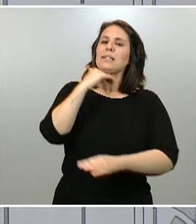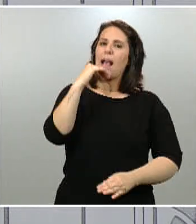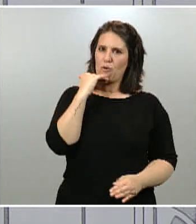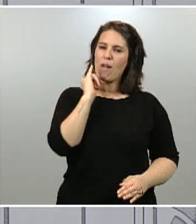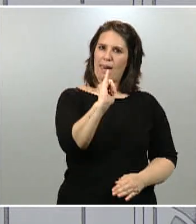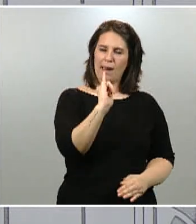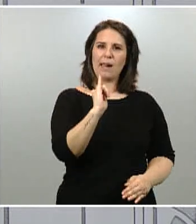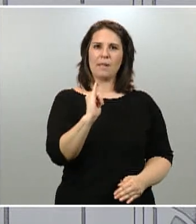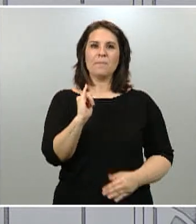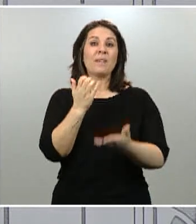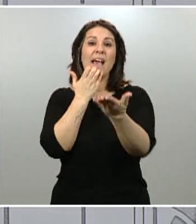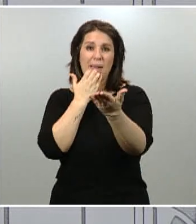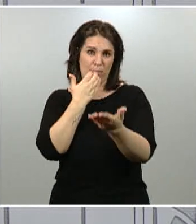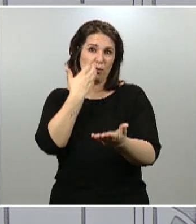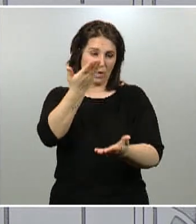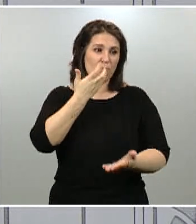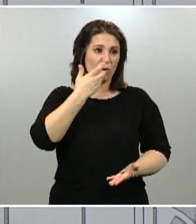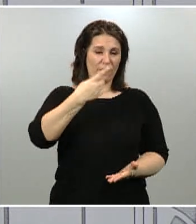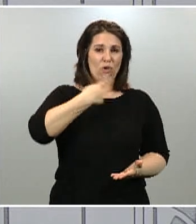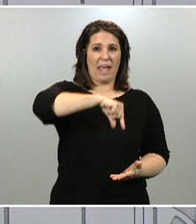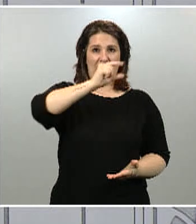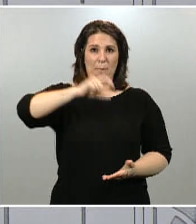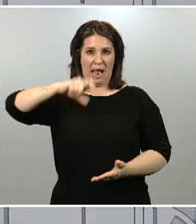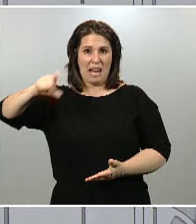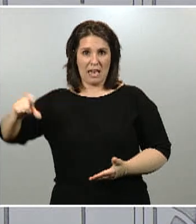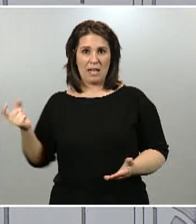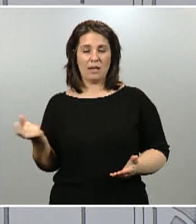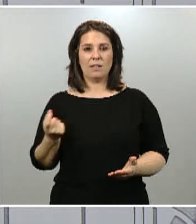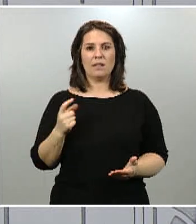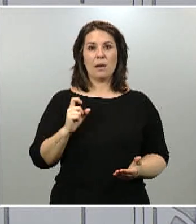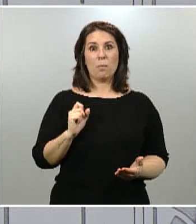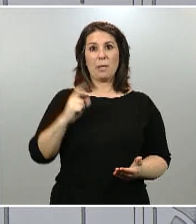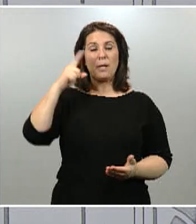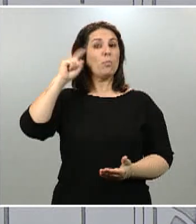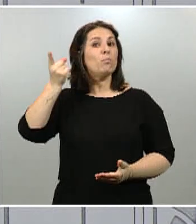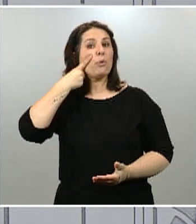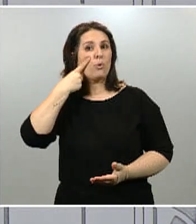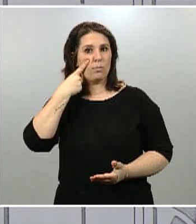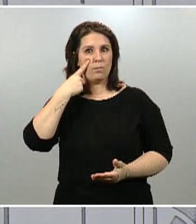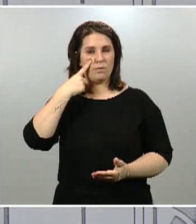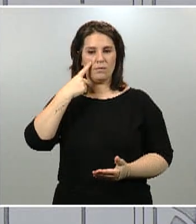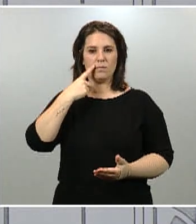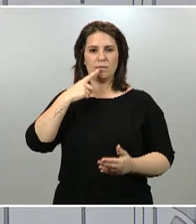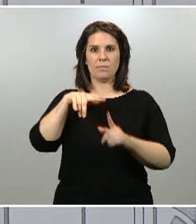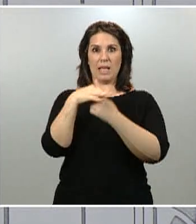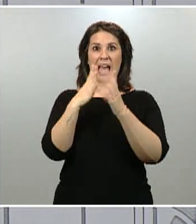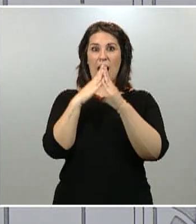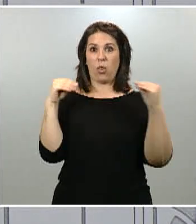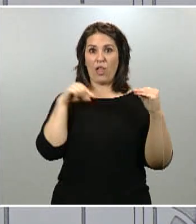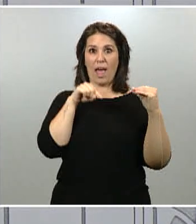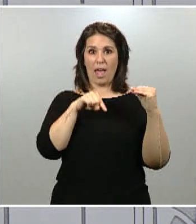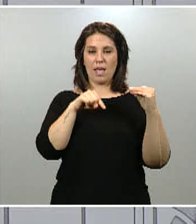comentado de Nepal. El primer caso que se detectó en Andalucía, que estuvo asociado a posibles casos